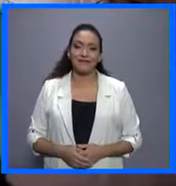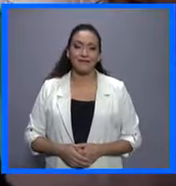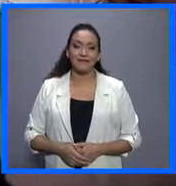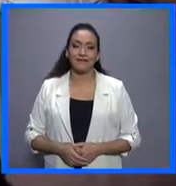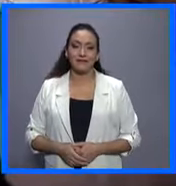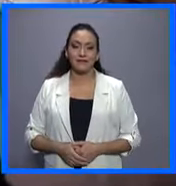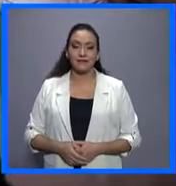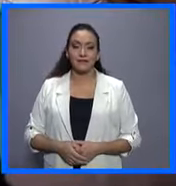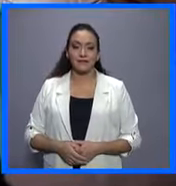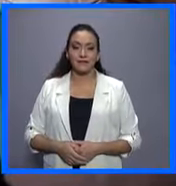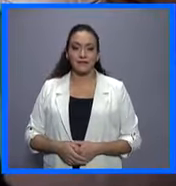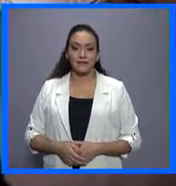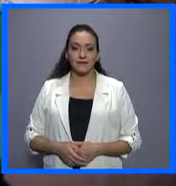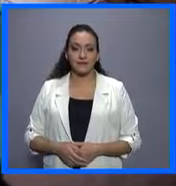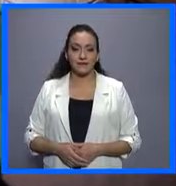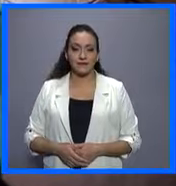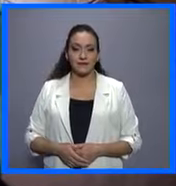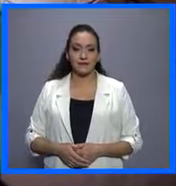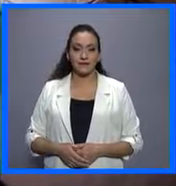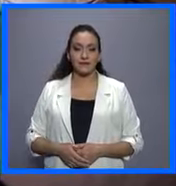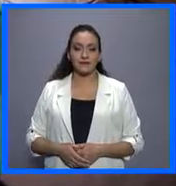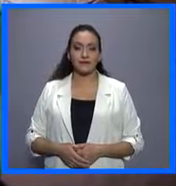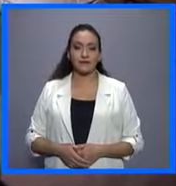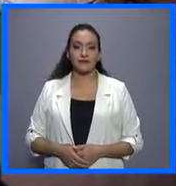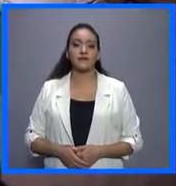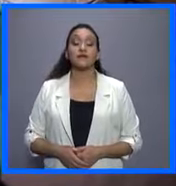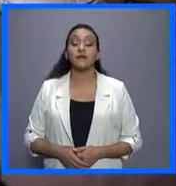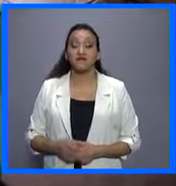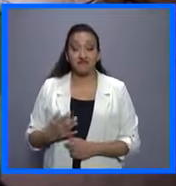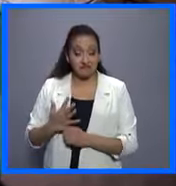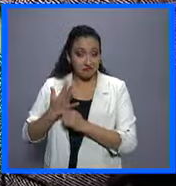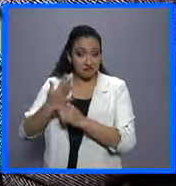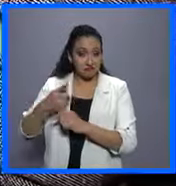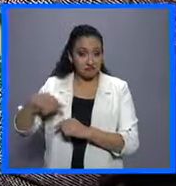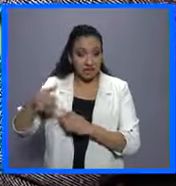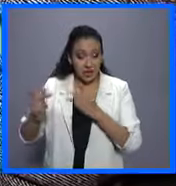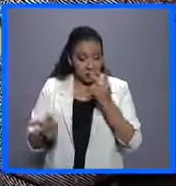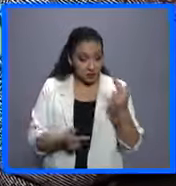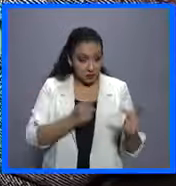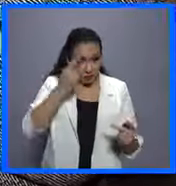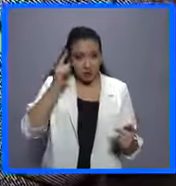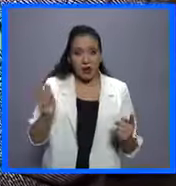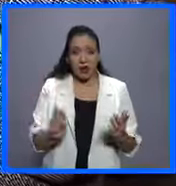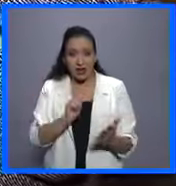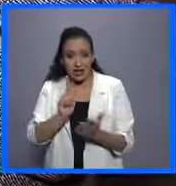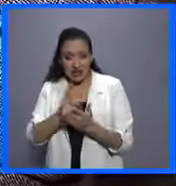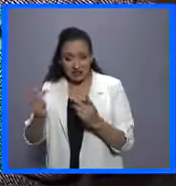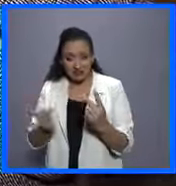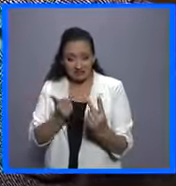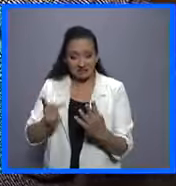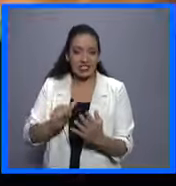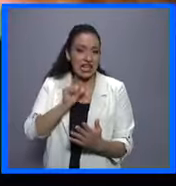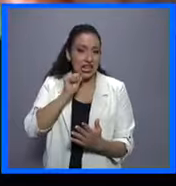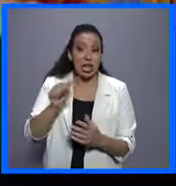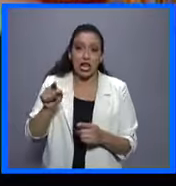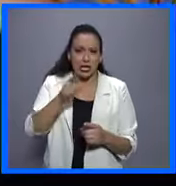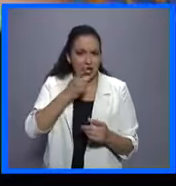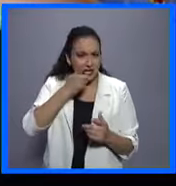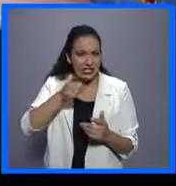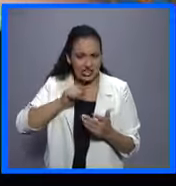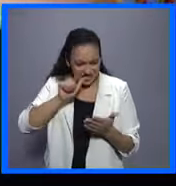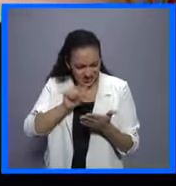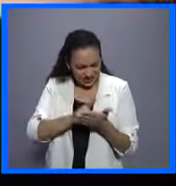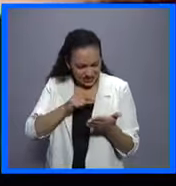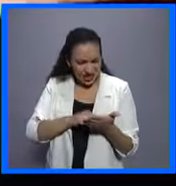Carilla. Sí, tiene espacio. Alegan que no fueron consultadas para la redacción de la norma, que dicen en el fondo